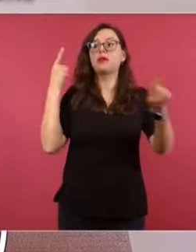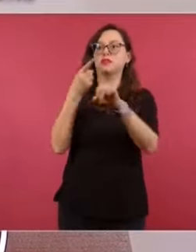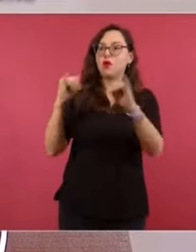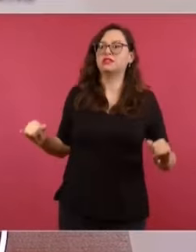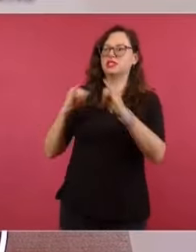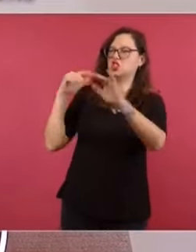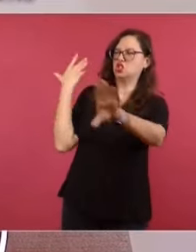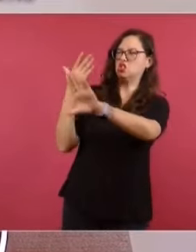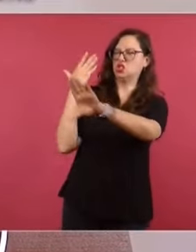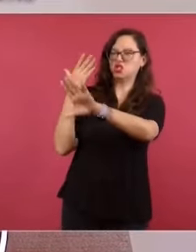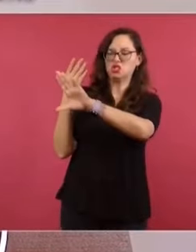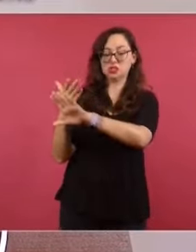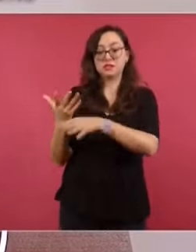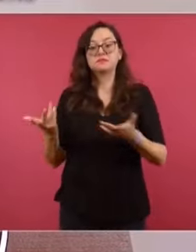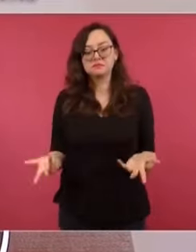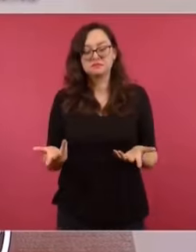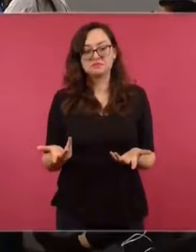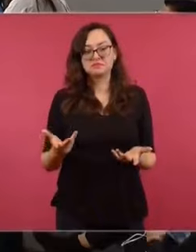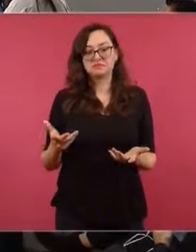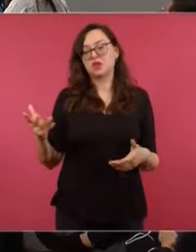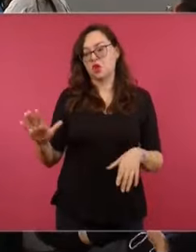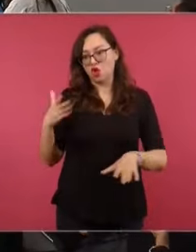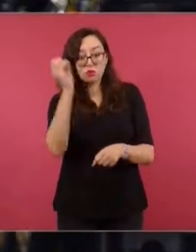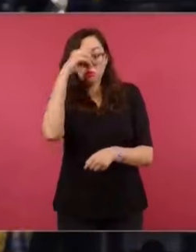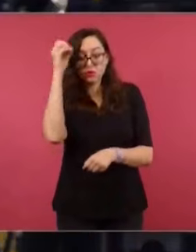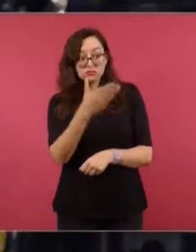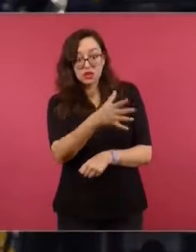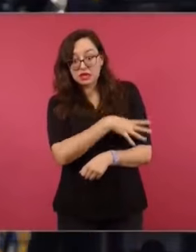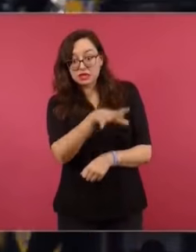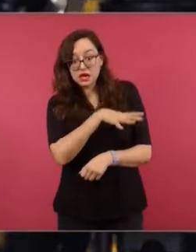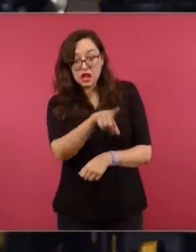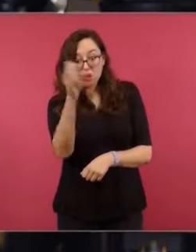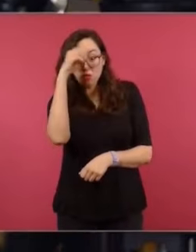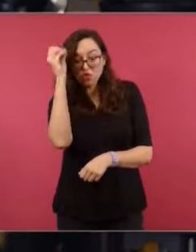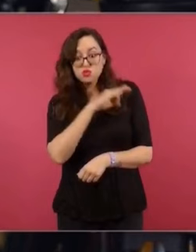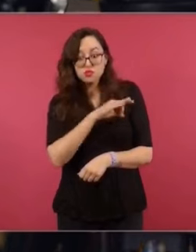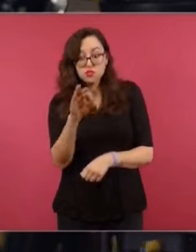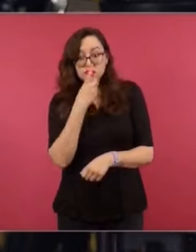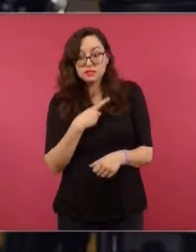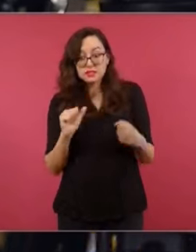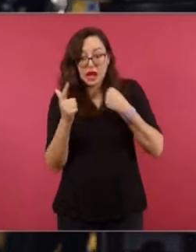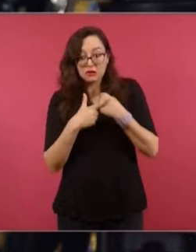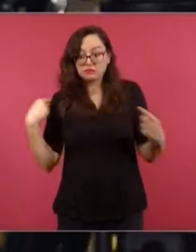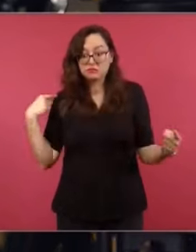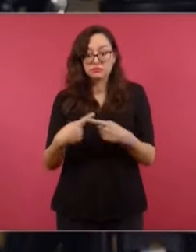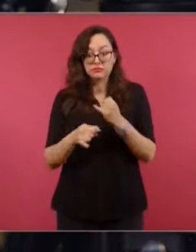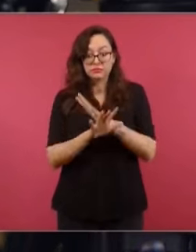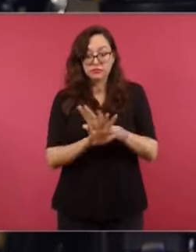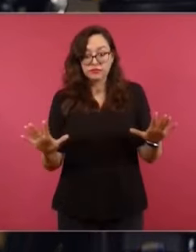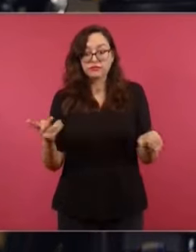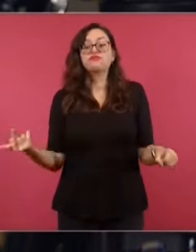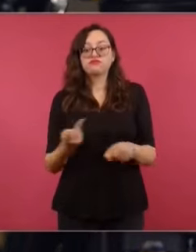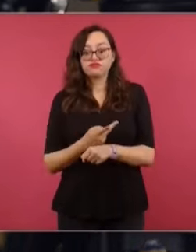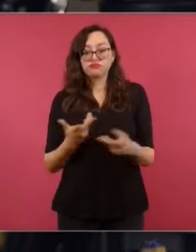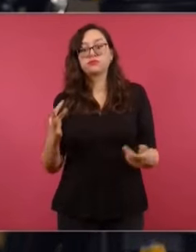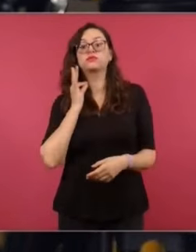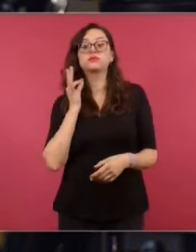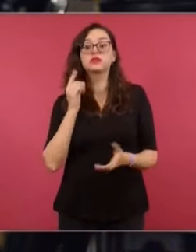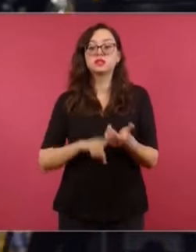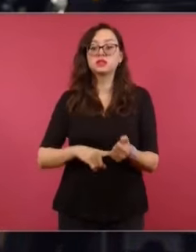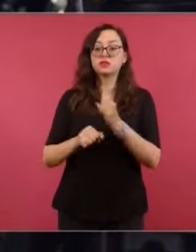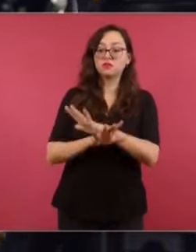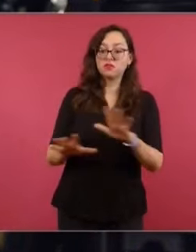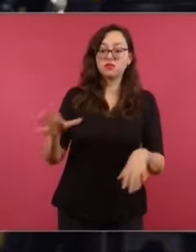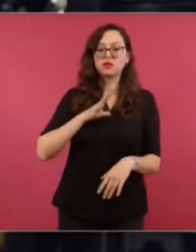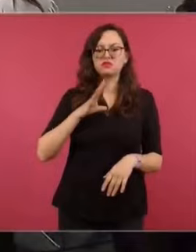lo particular afectar a la secretaría de la defensa el general no va a dar ningún comentario en torno a tod toda esta información que ha surgido y en torno a la información que tendría la fiscalía general de la